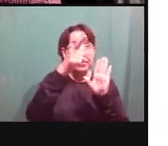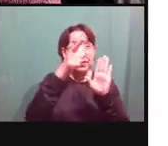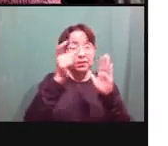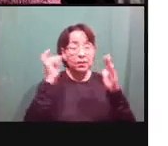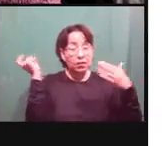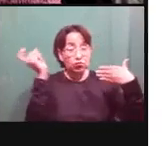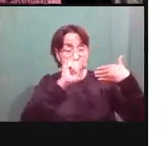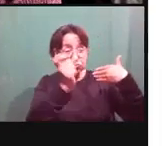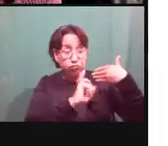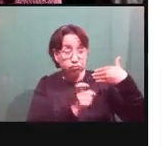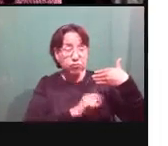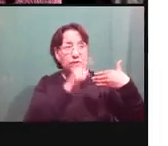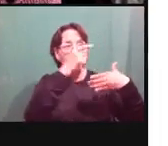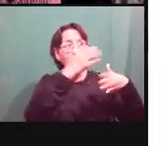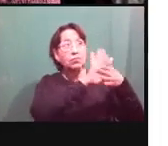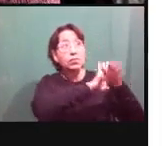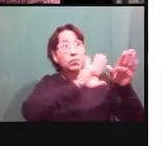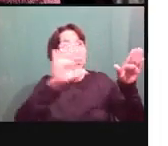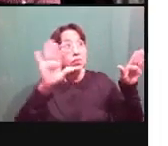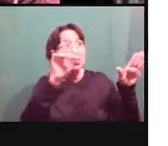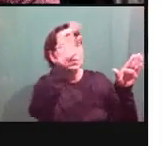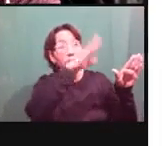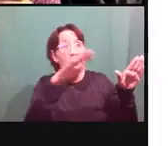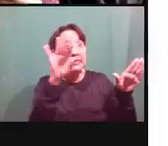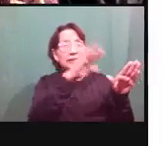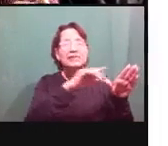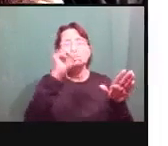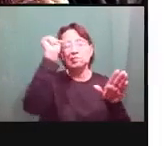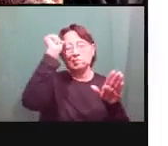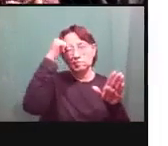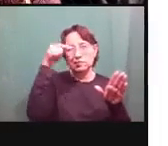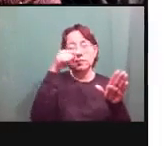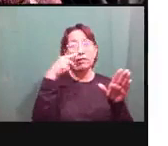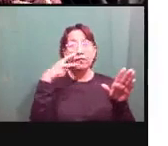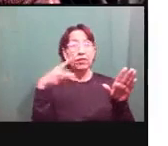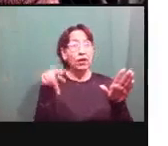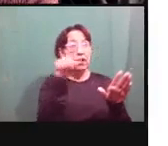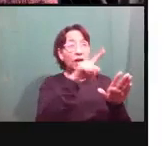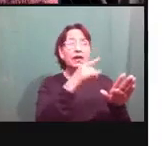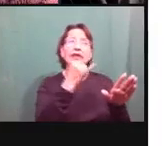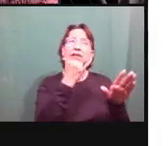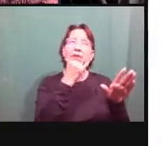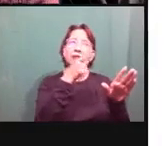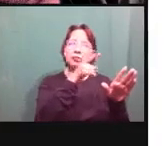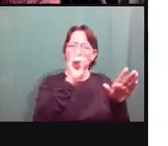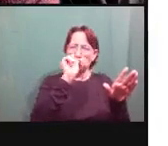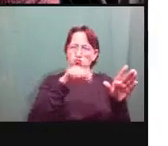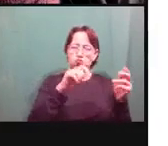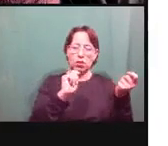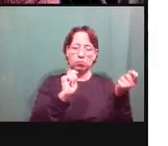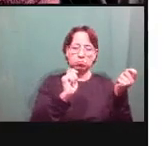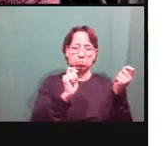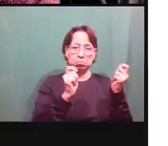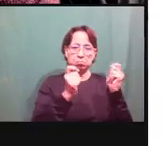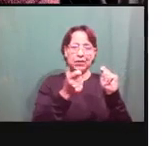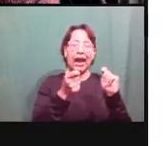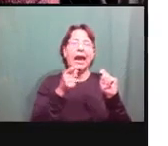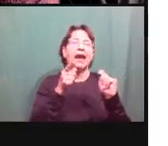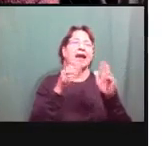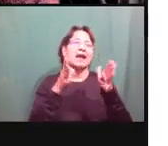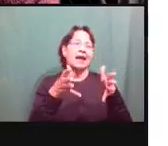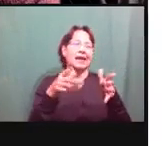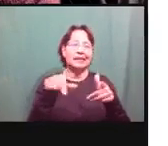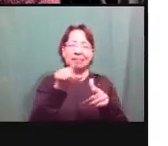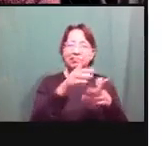ese estado de la conservación de la memoria, en ese estado de la visibilización de cómo se puede transformar, pues permite también